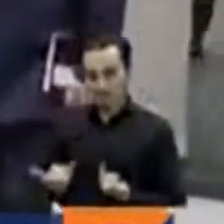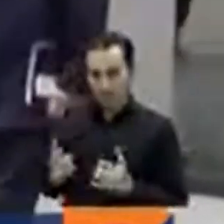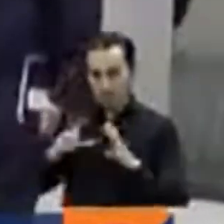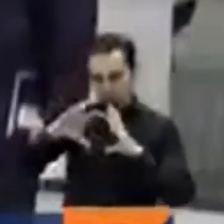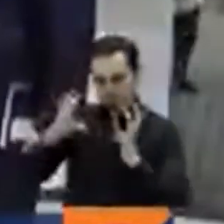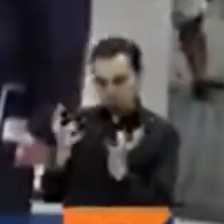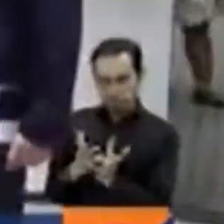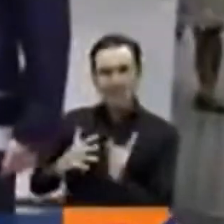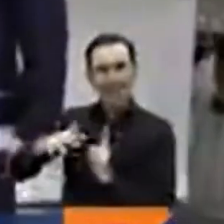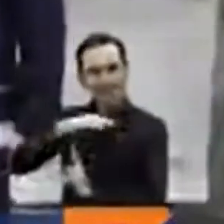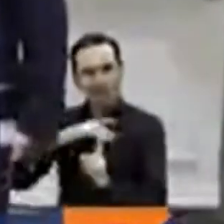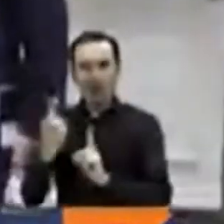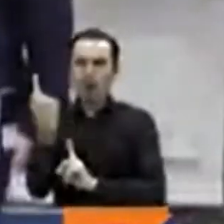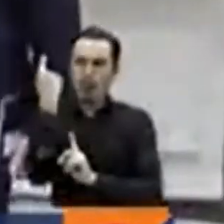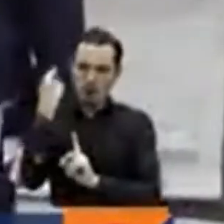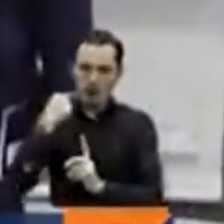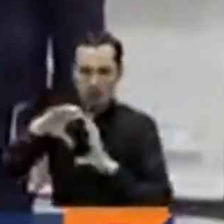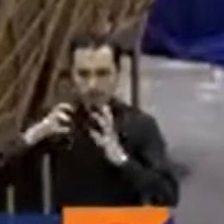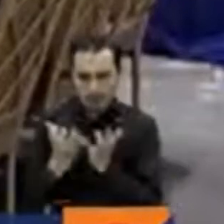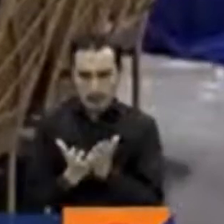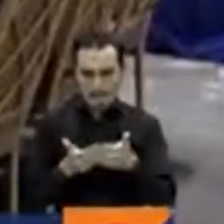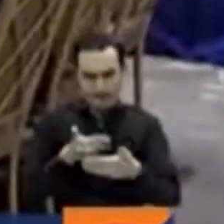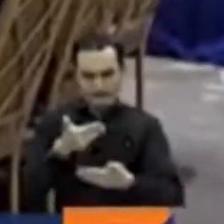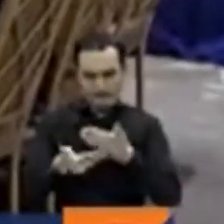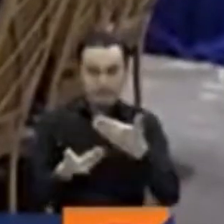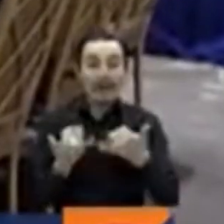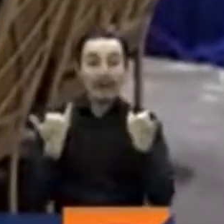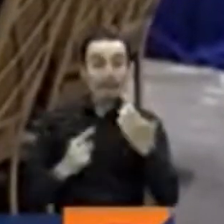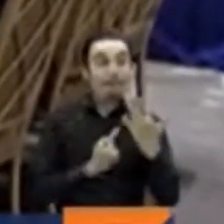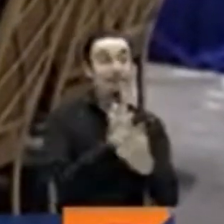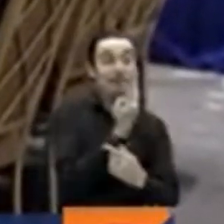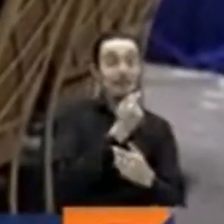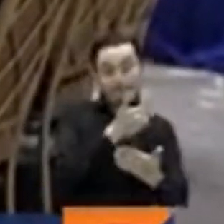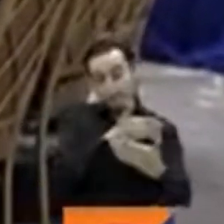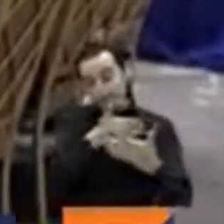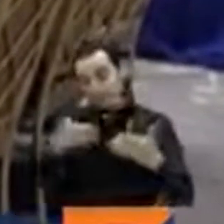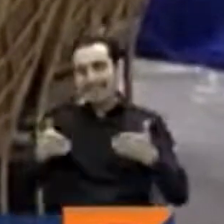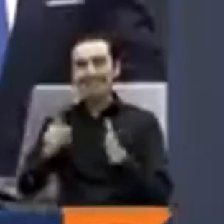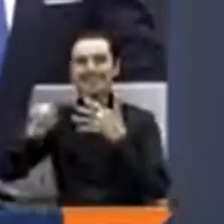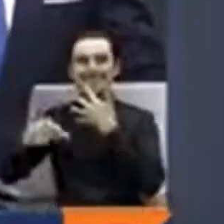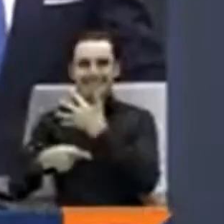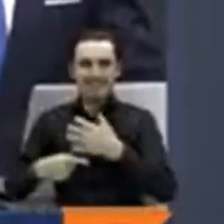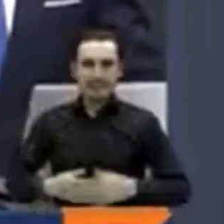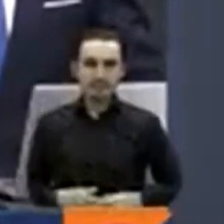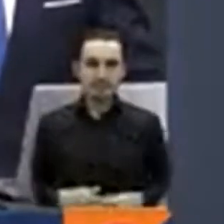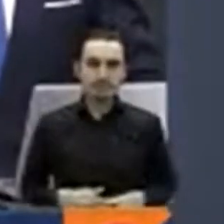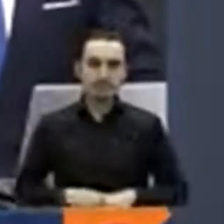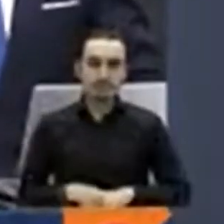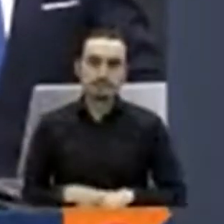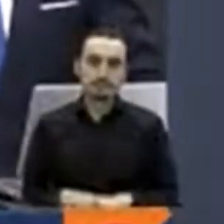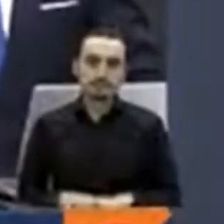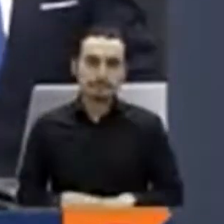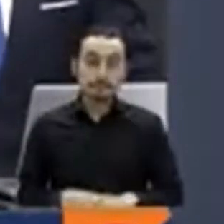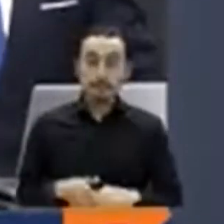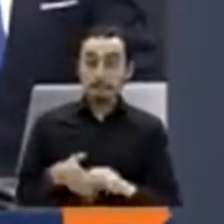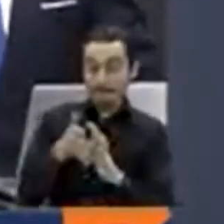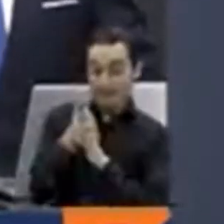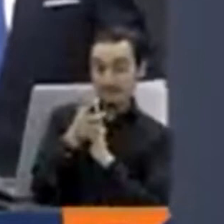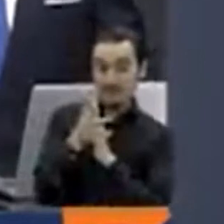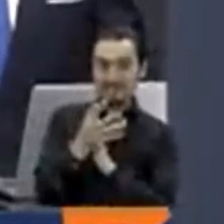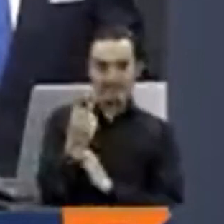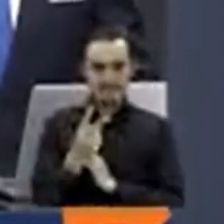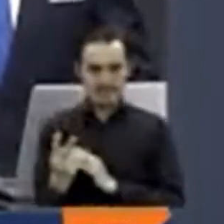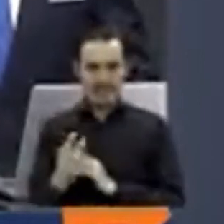geopolíticos sensibles. Es la primera jornada de 6 de esta cita internacional. El informe sobre Venezuela de una